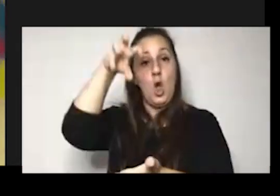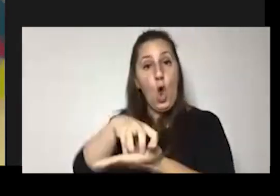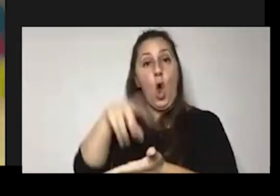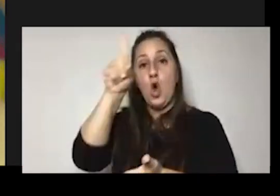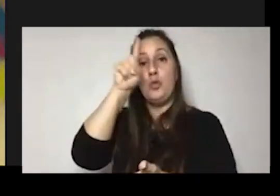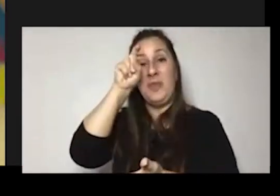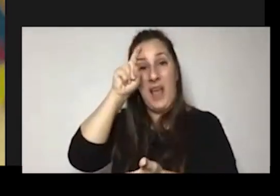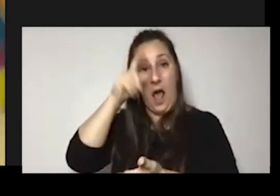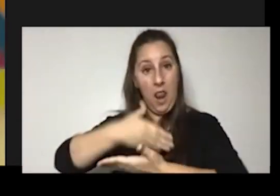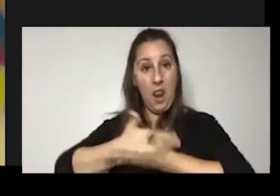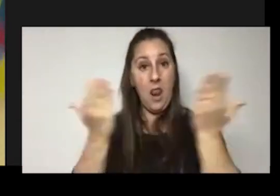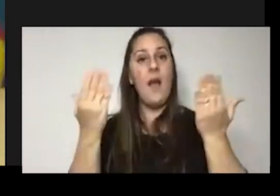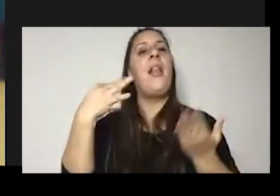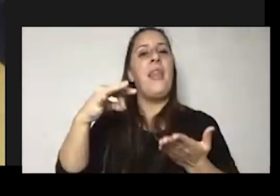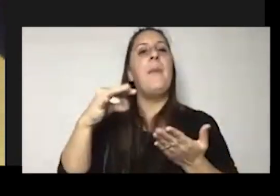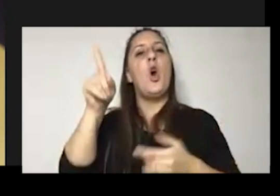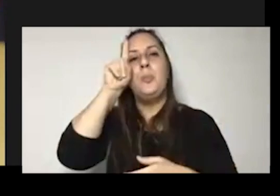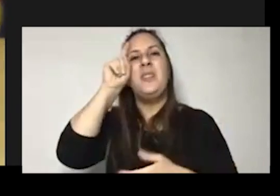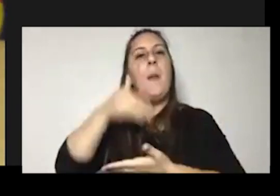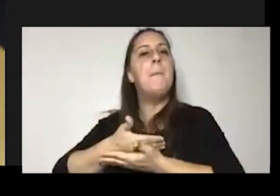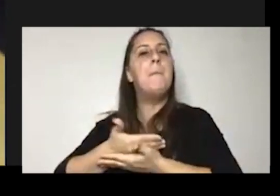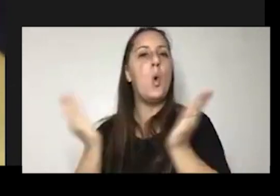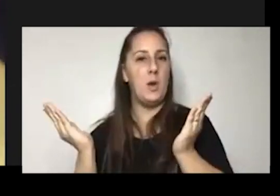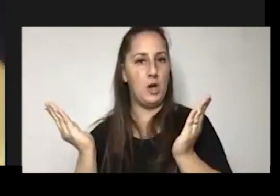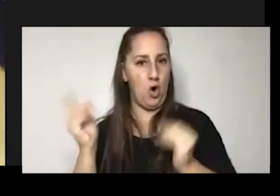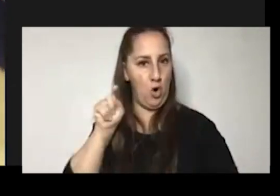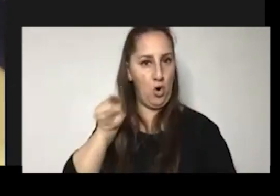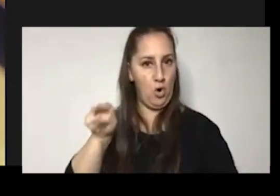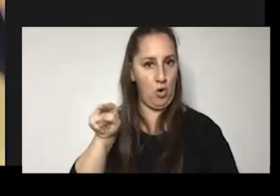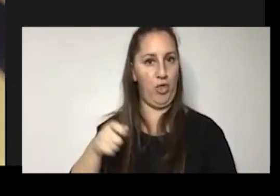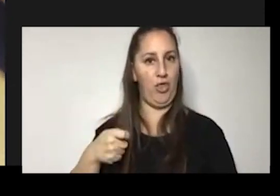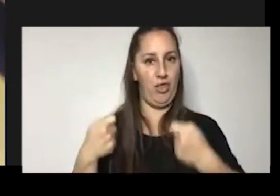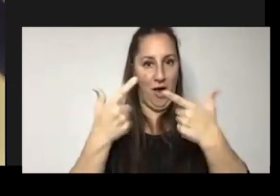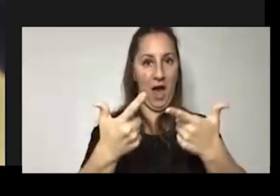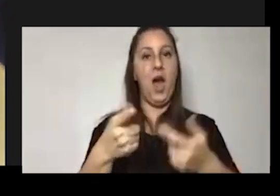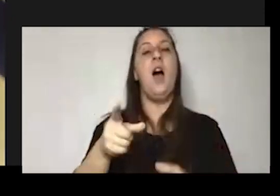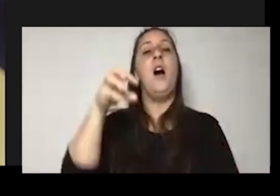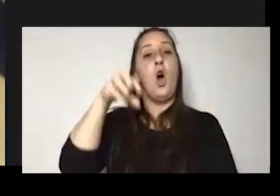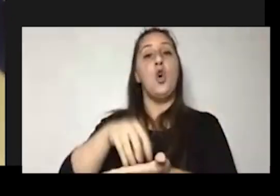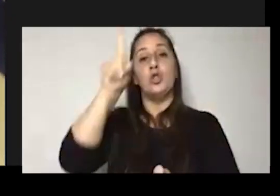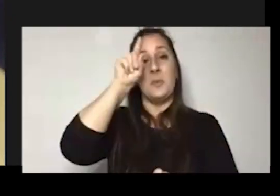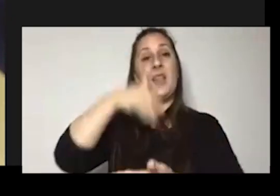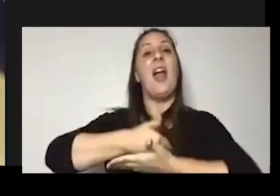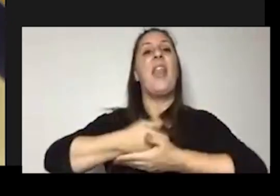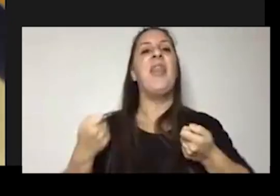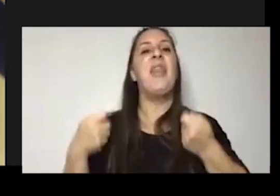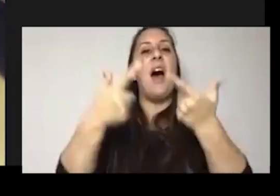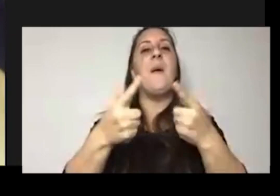un público. O sea, el hospital era el que daba el certificado de